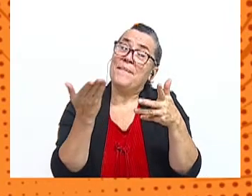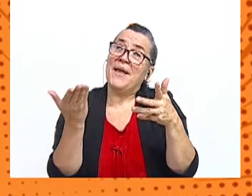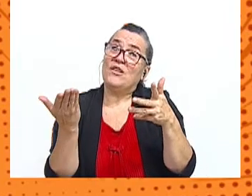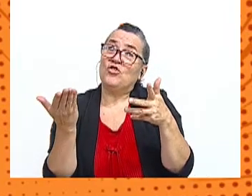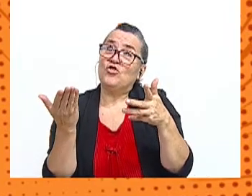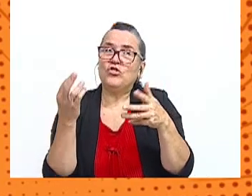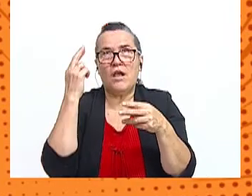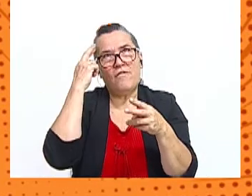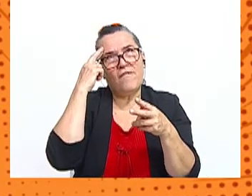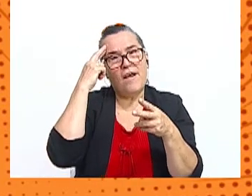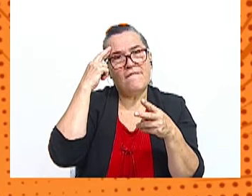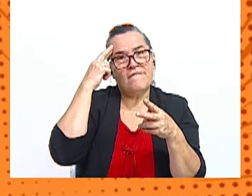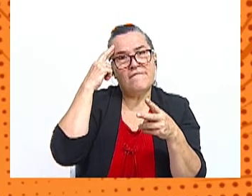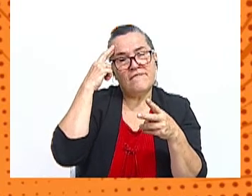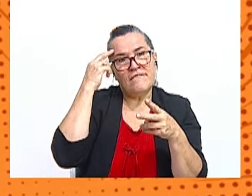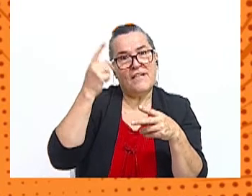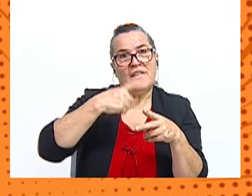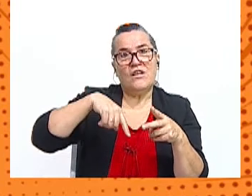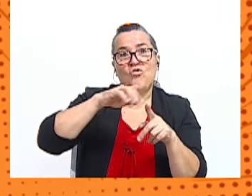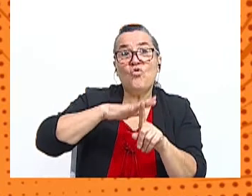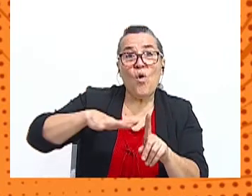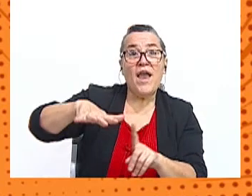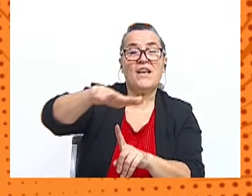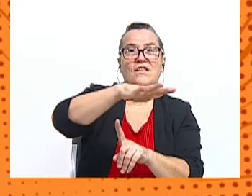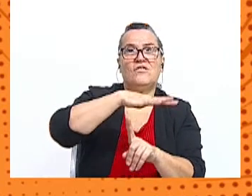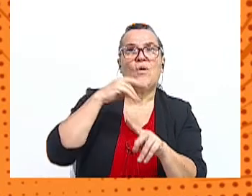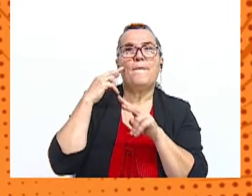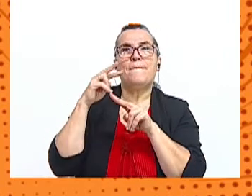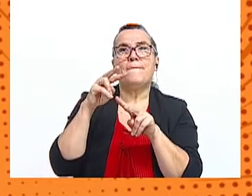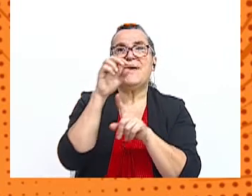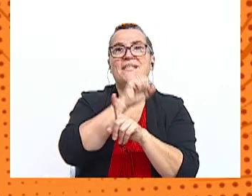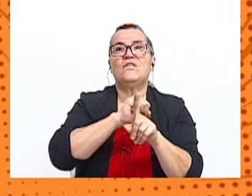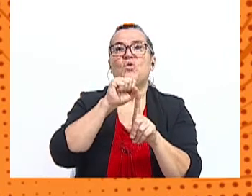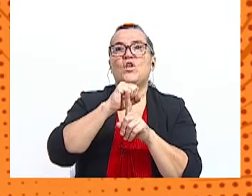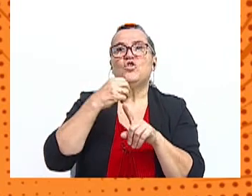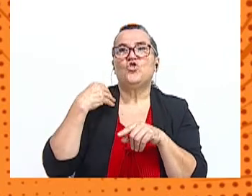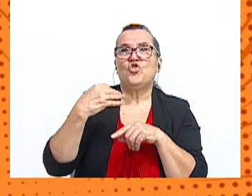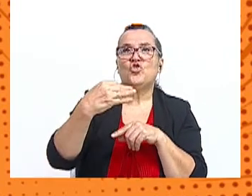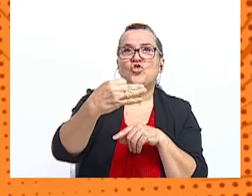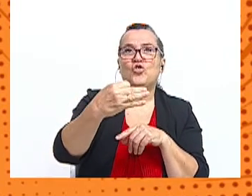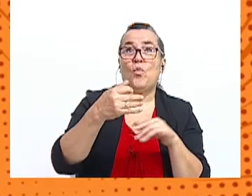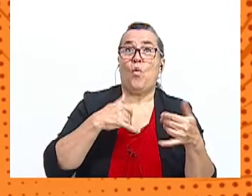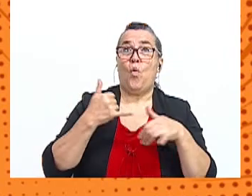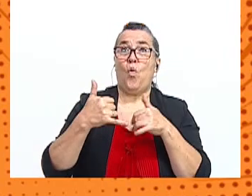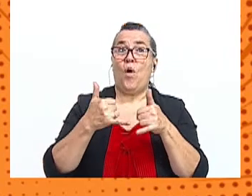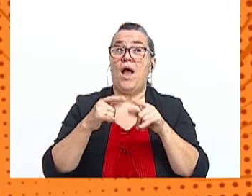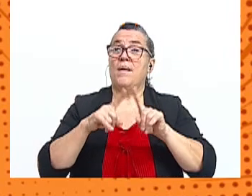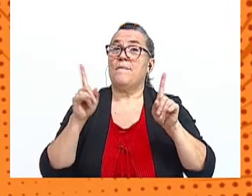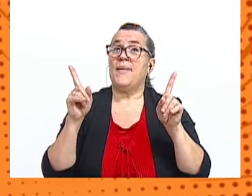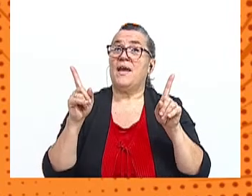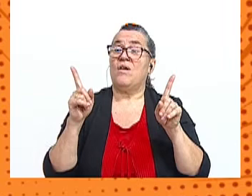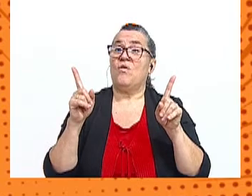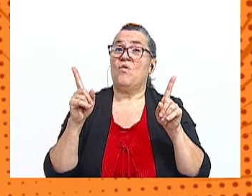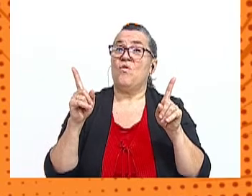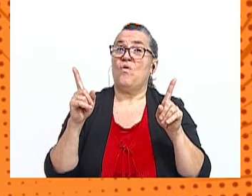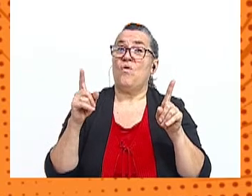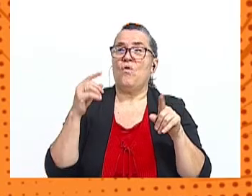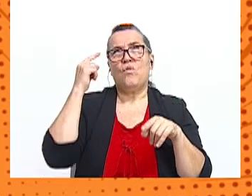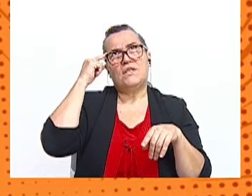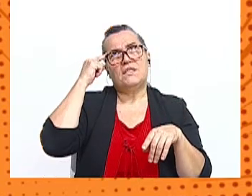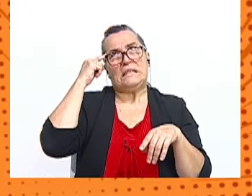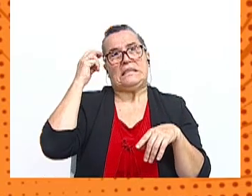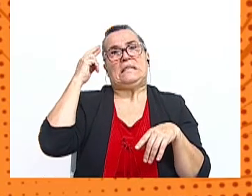de reflexión sobre nuestro entorno, veamos, una situación cotidiana como jugar, pero de repente nos hace